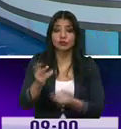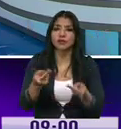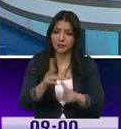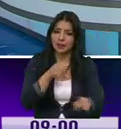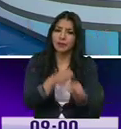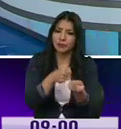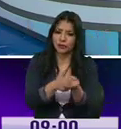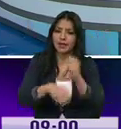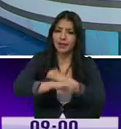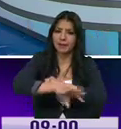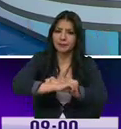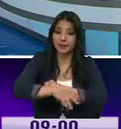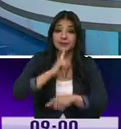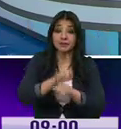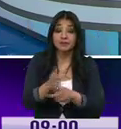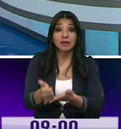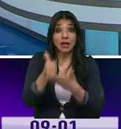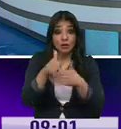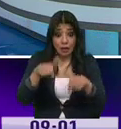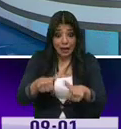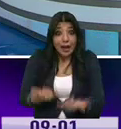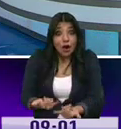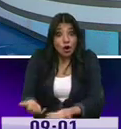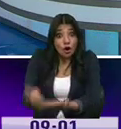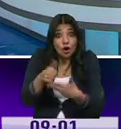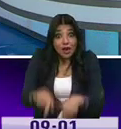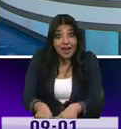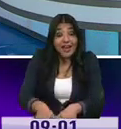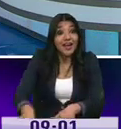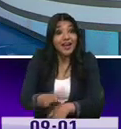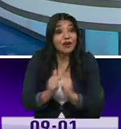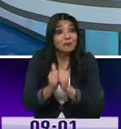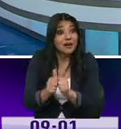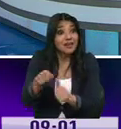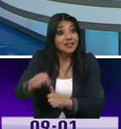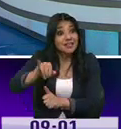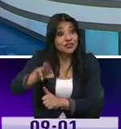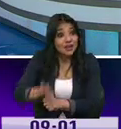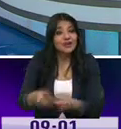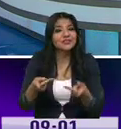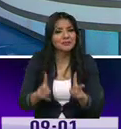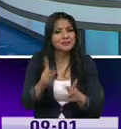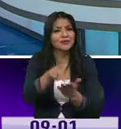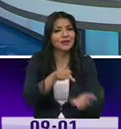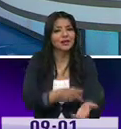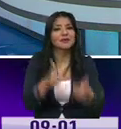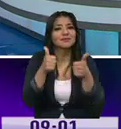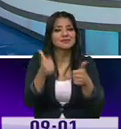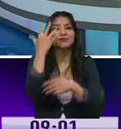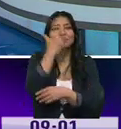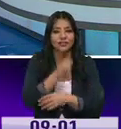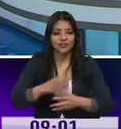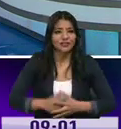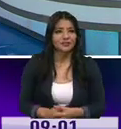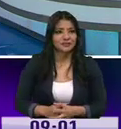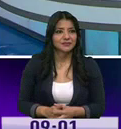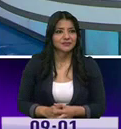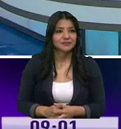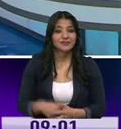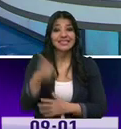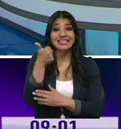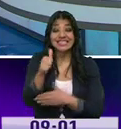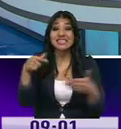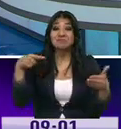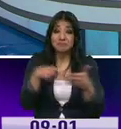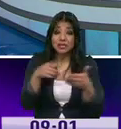Ajá, ¿ah? Nos va a estar Joao, nos va a estar acompañando aquí en el programa también. Así que va a ser un programa muy emotivo porque... Alcanzar esos 10 mil dólares sí